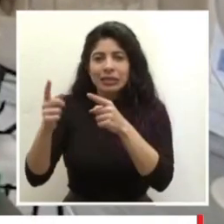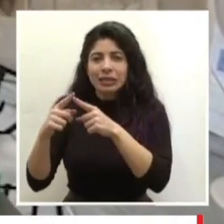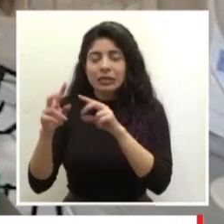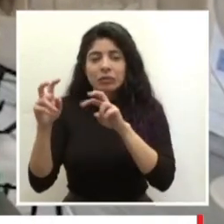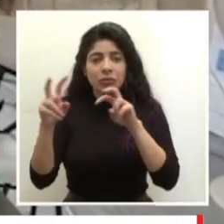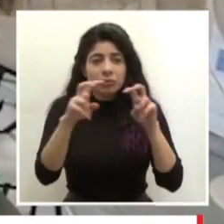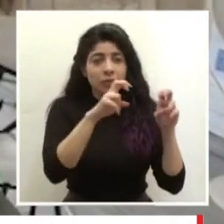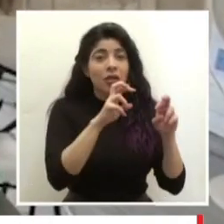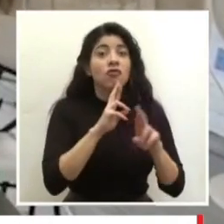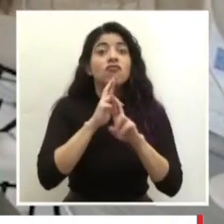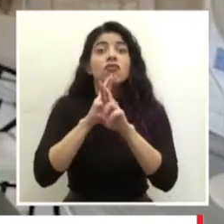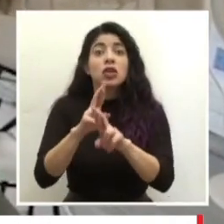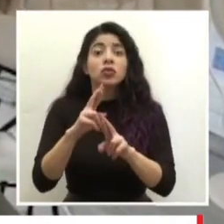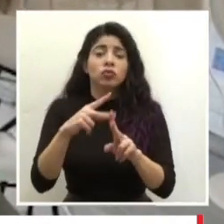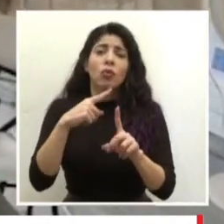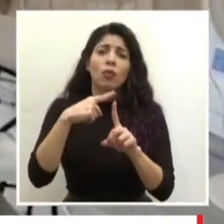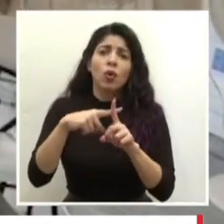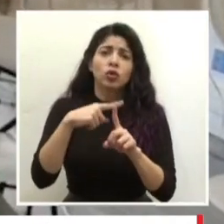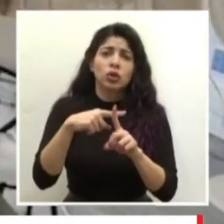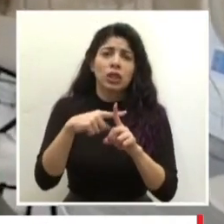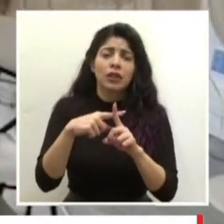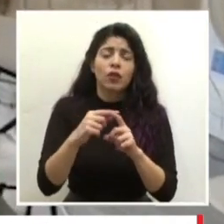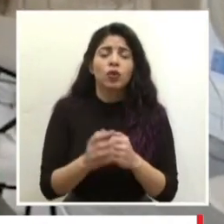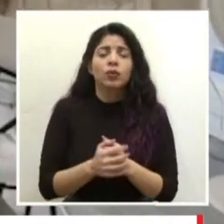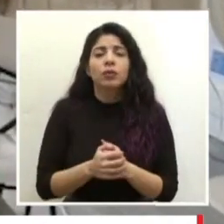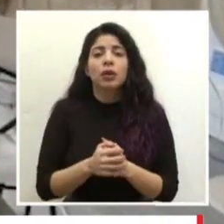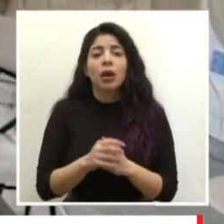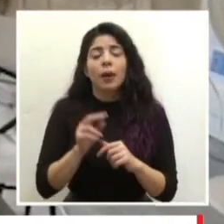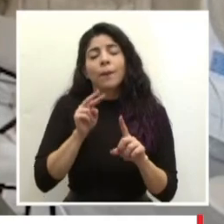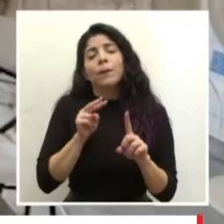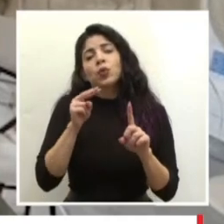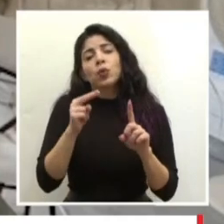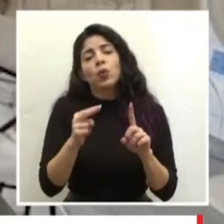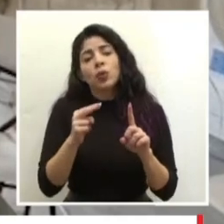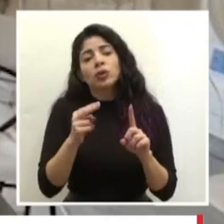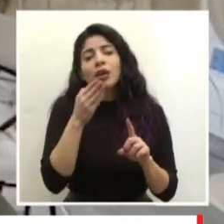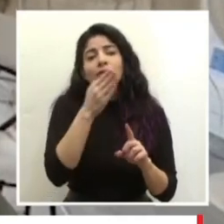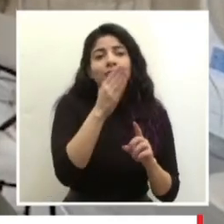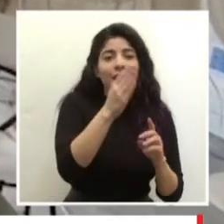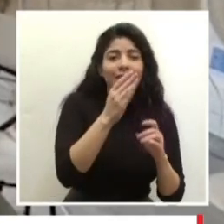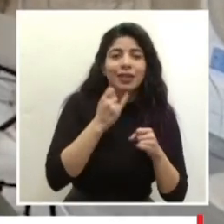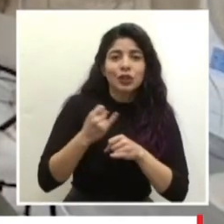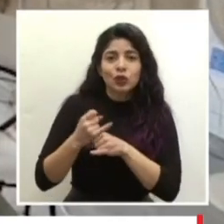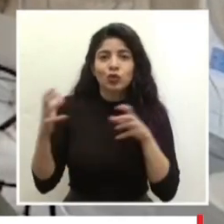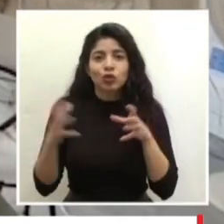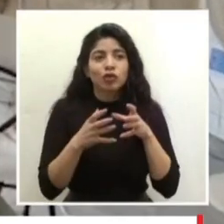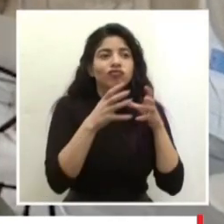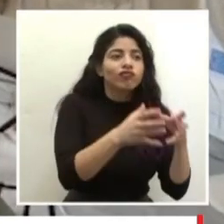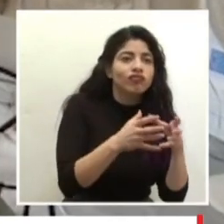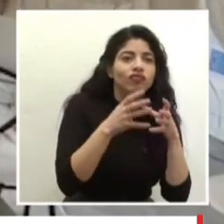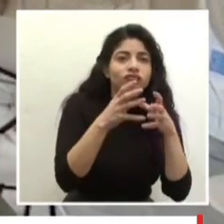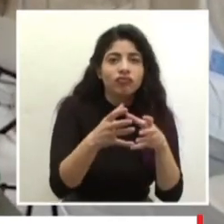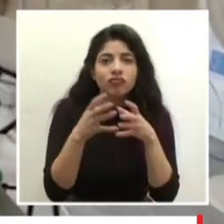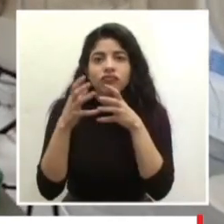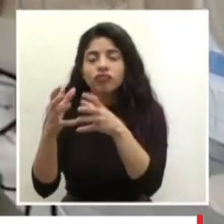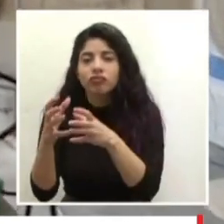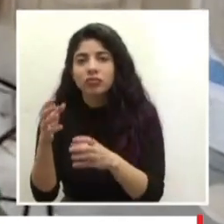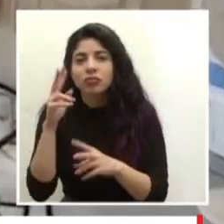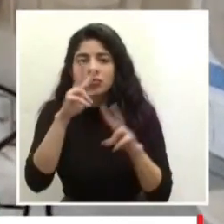resultado bastante positivo desde el punto de vista de abordaje interinstitucional, donde se